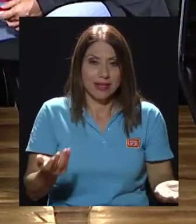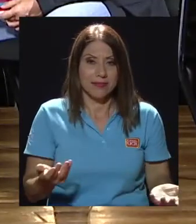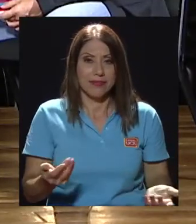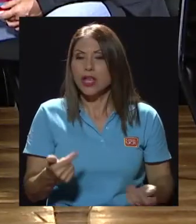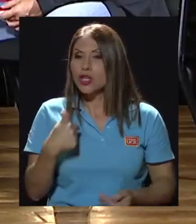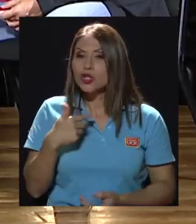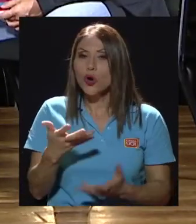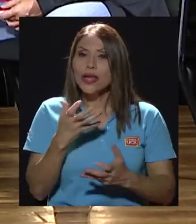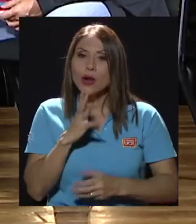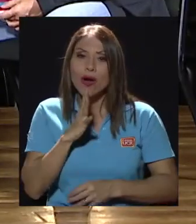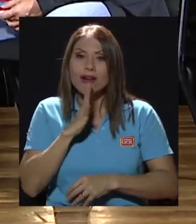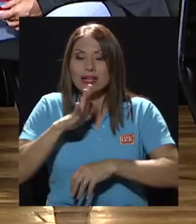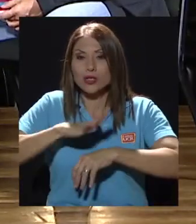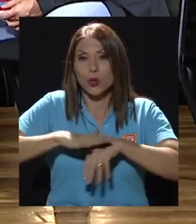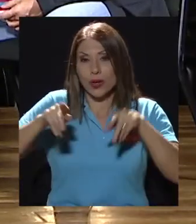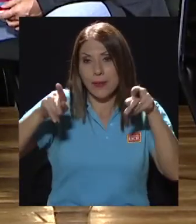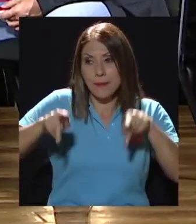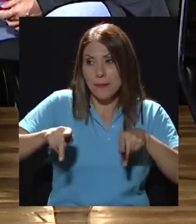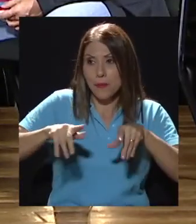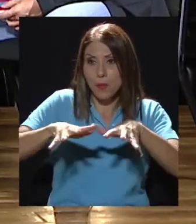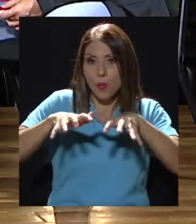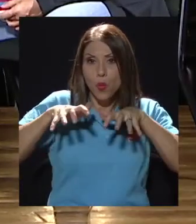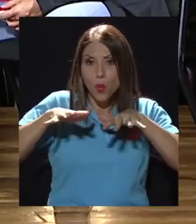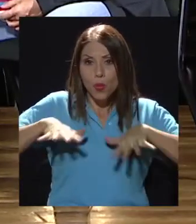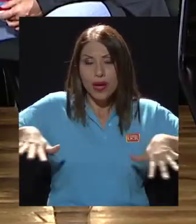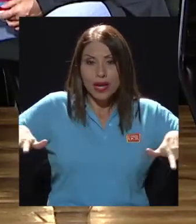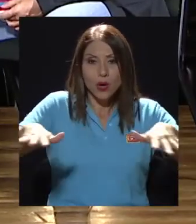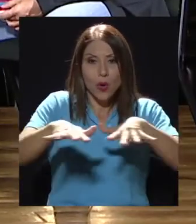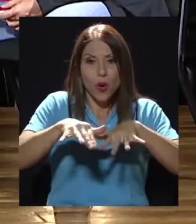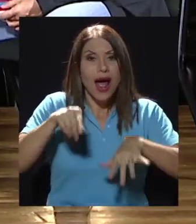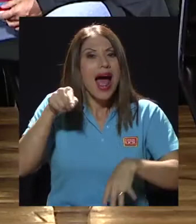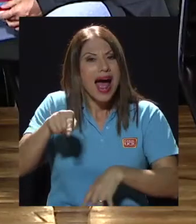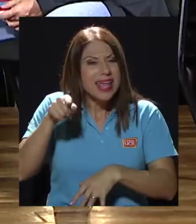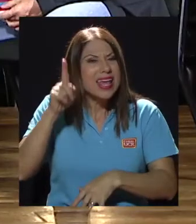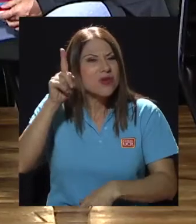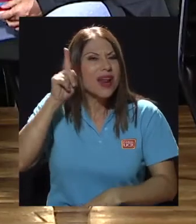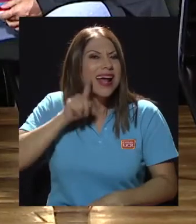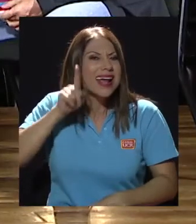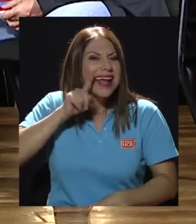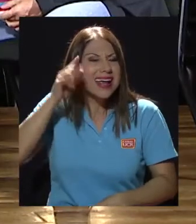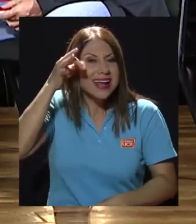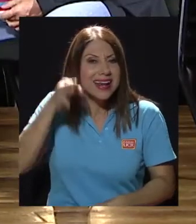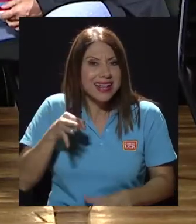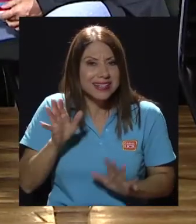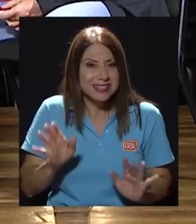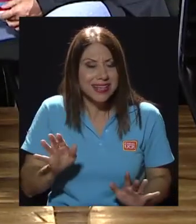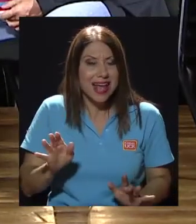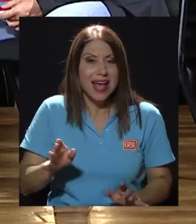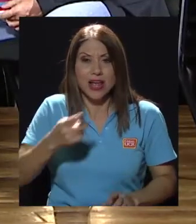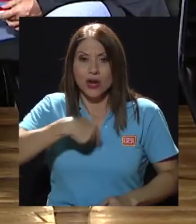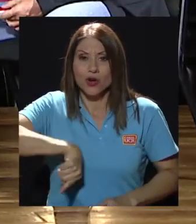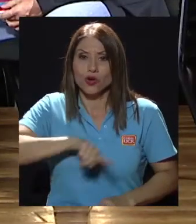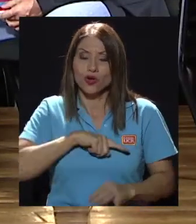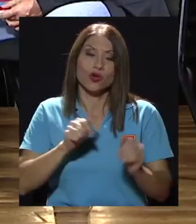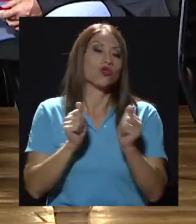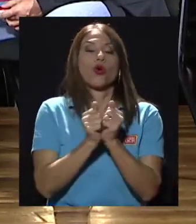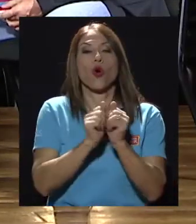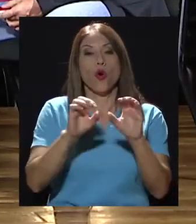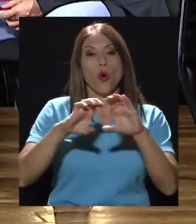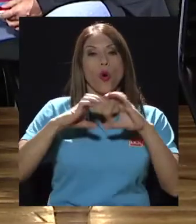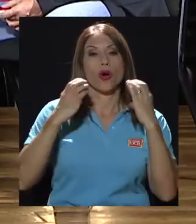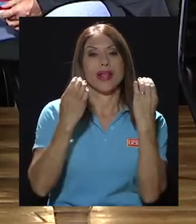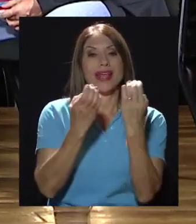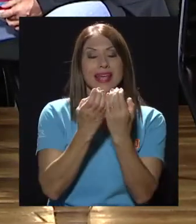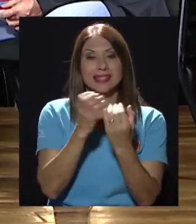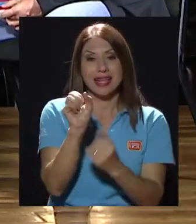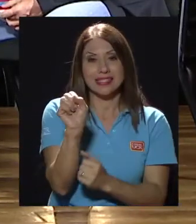ahí hay un tabú y hay un mito en relación al público. Nosotros con la Orquesta Sinfónica de Heredia hemos tocado